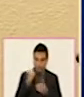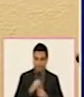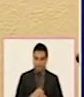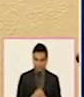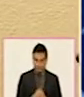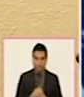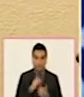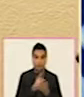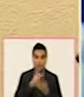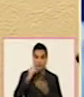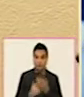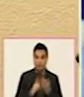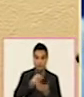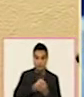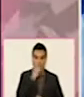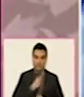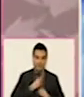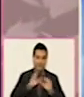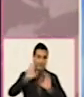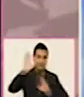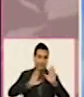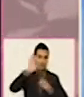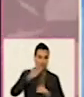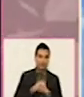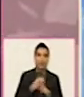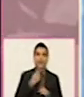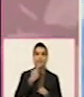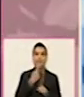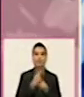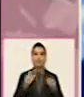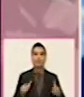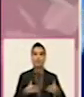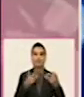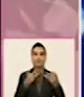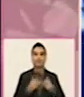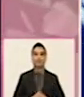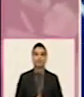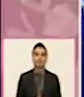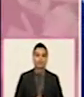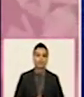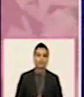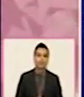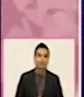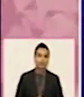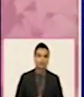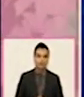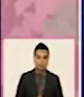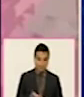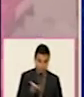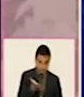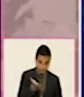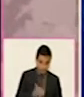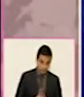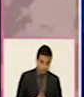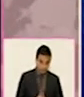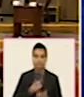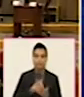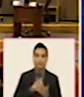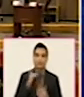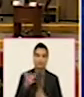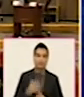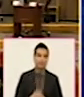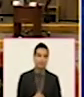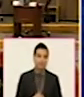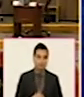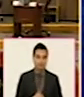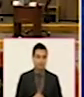recursos que están destinados a un fin distinto y que pueden ser empleados para el beneficio de un contendiente o de un